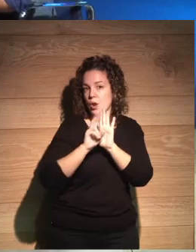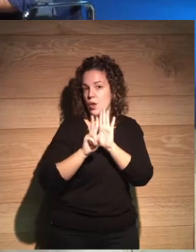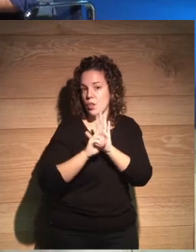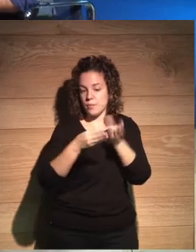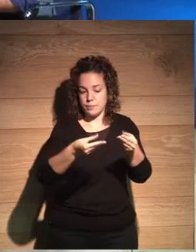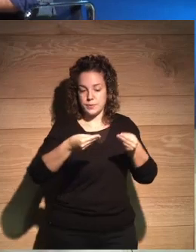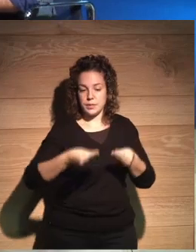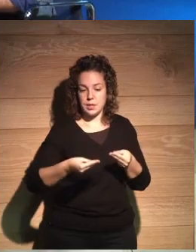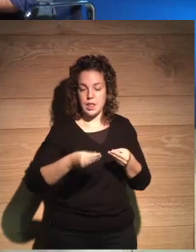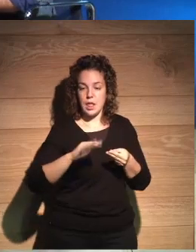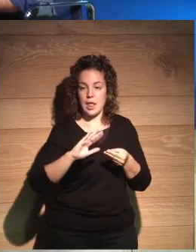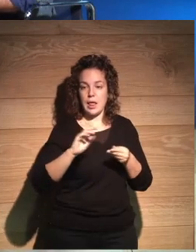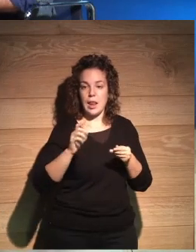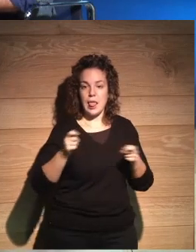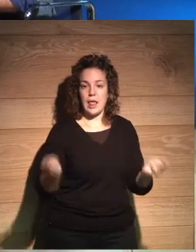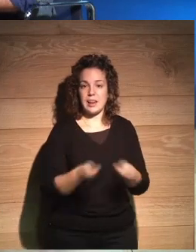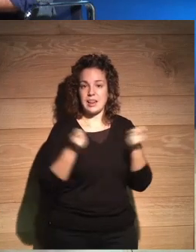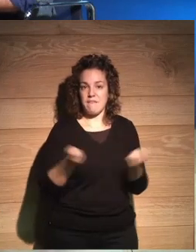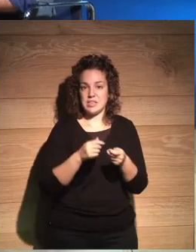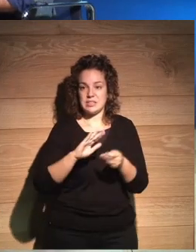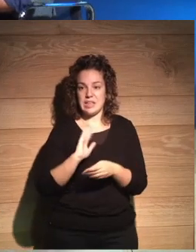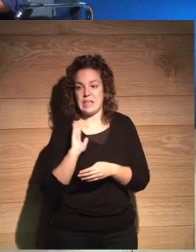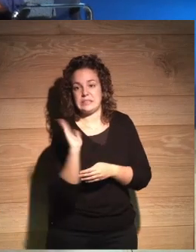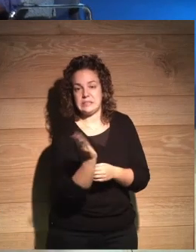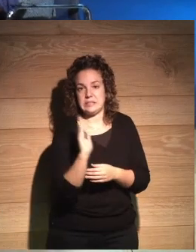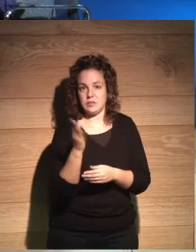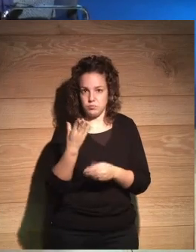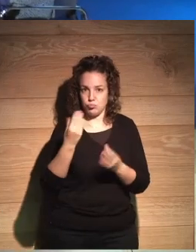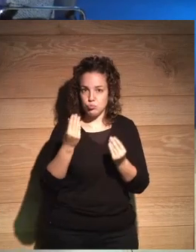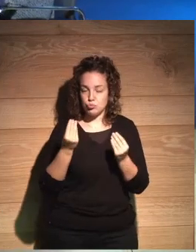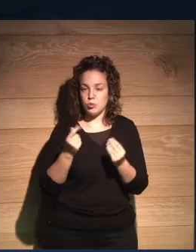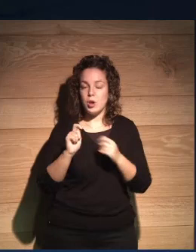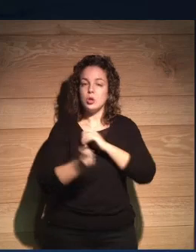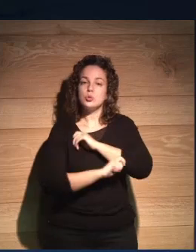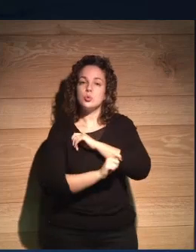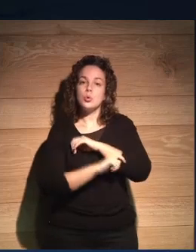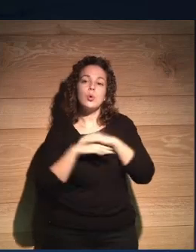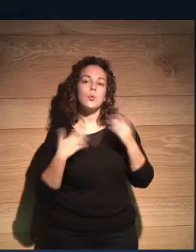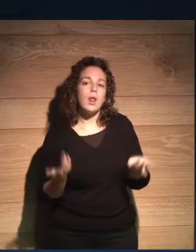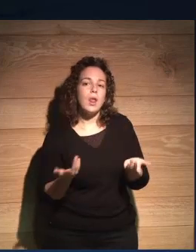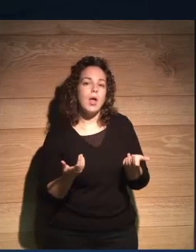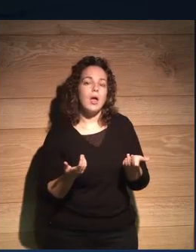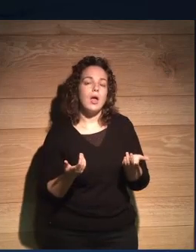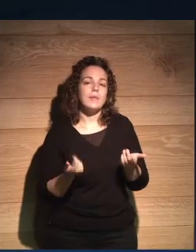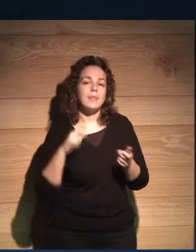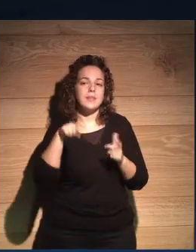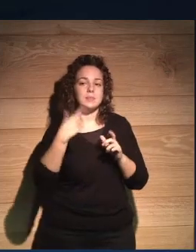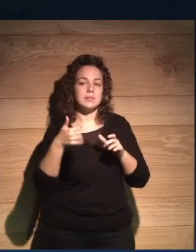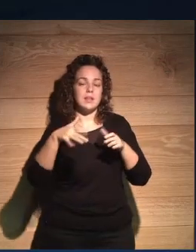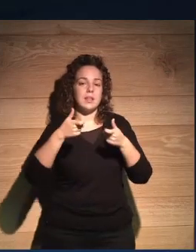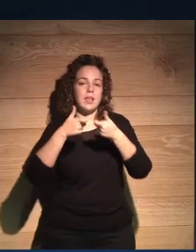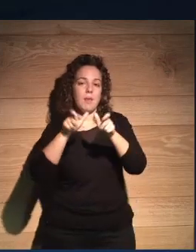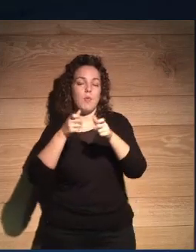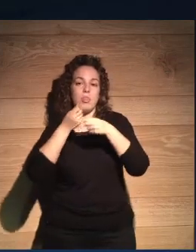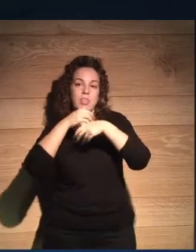con un índice de impacto en la mayoría de revistas muy grande, pero el truco es que luego lo que cuentas en tu campo de divulgación